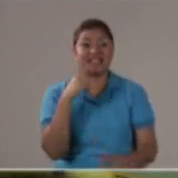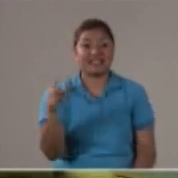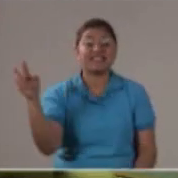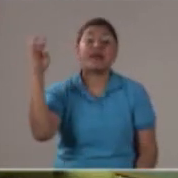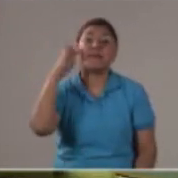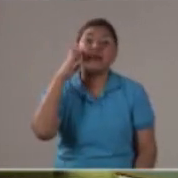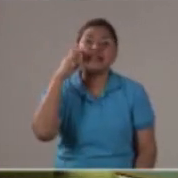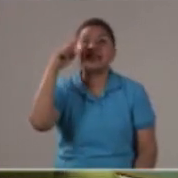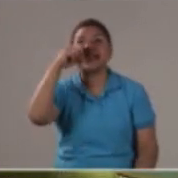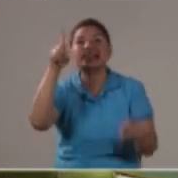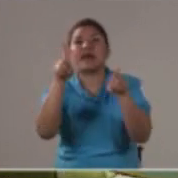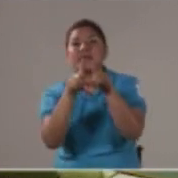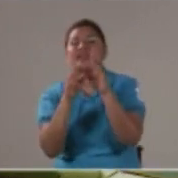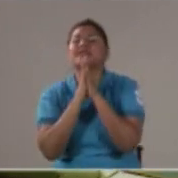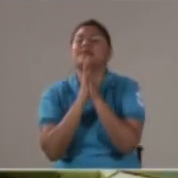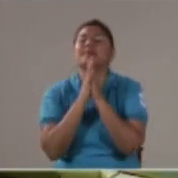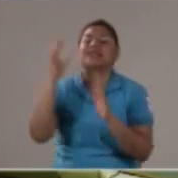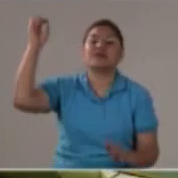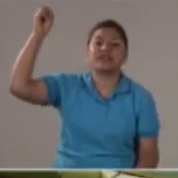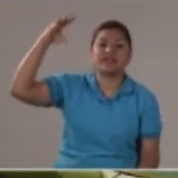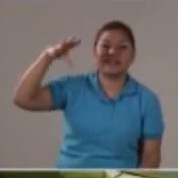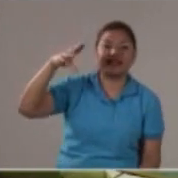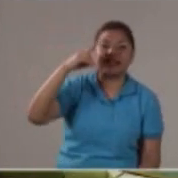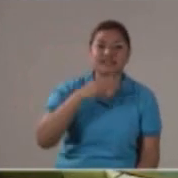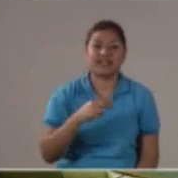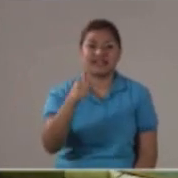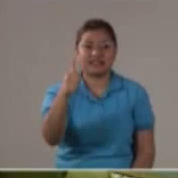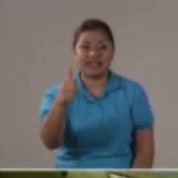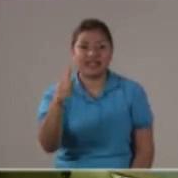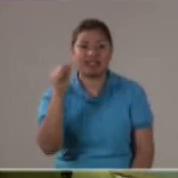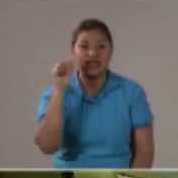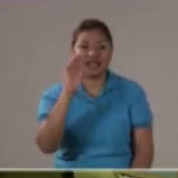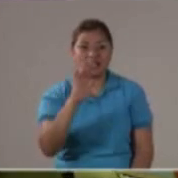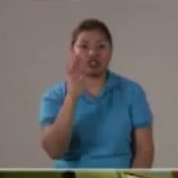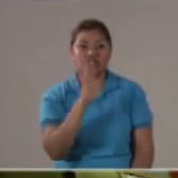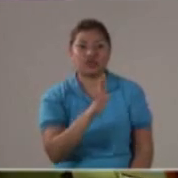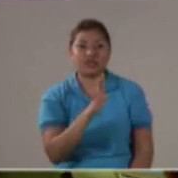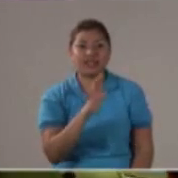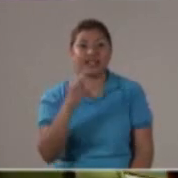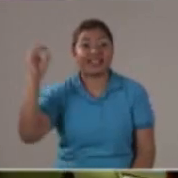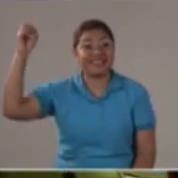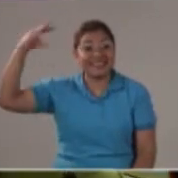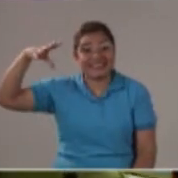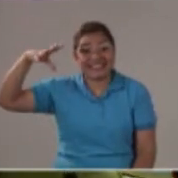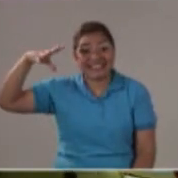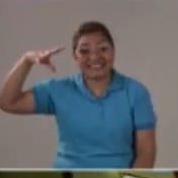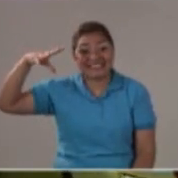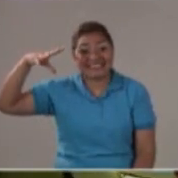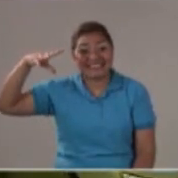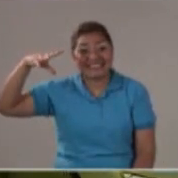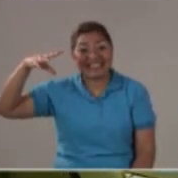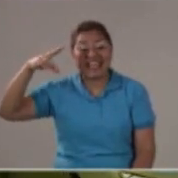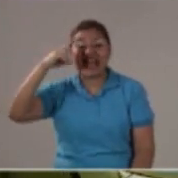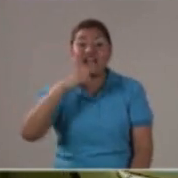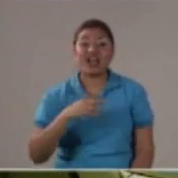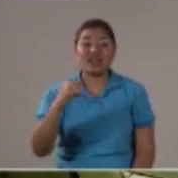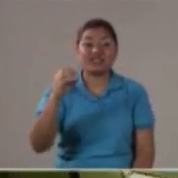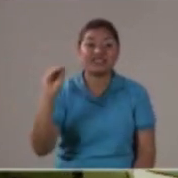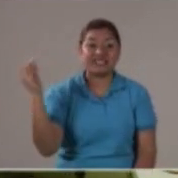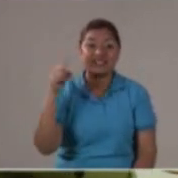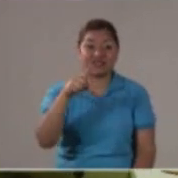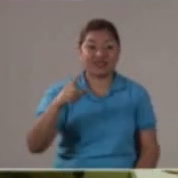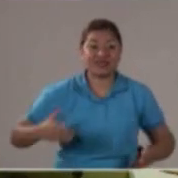Padre, yo te pido que bendigas a esta hija tuya, que bendigas, Señor, los hijos que tú les has